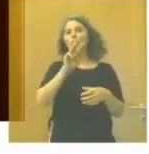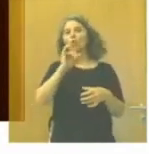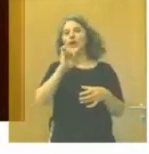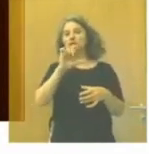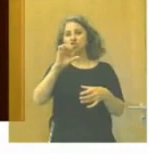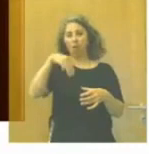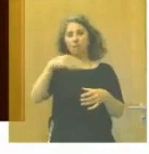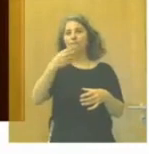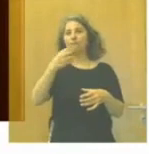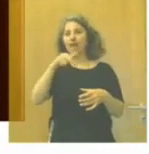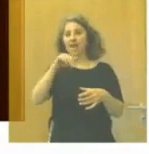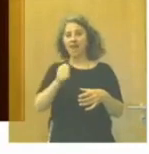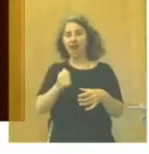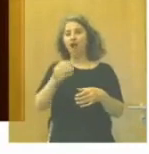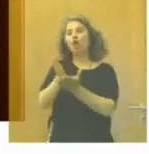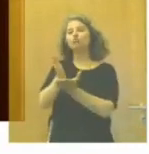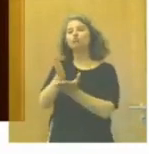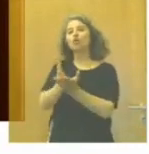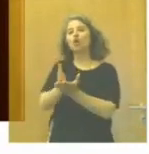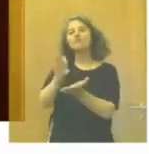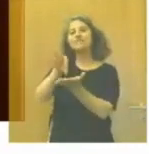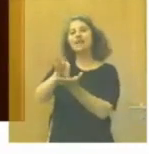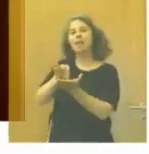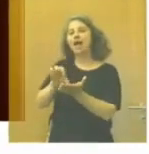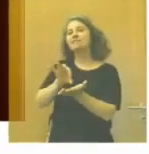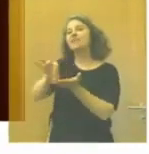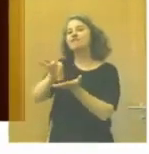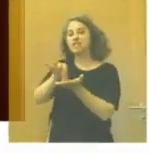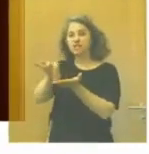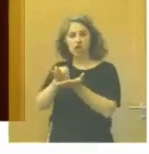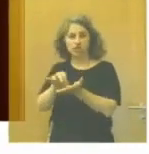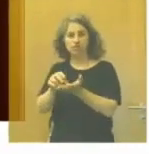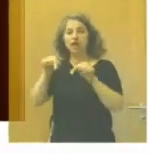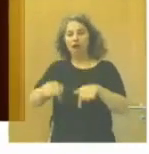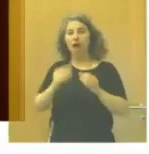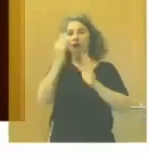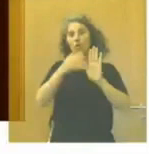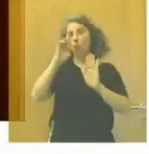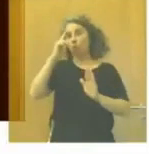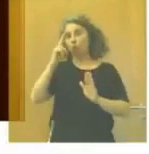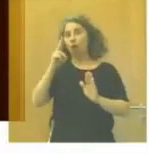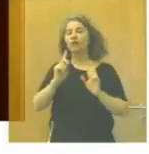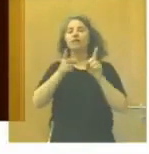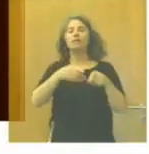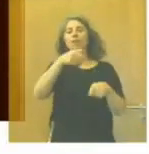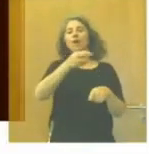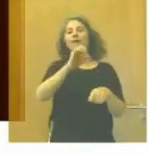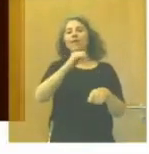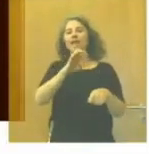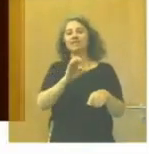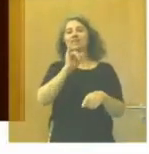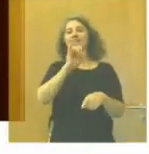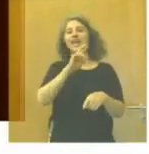Beña, consultor en sistemas y servicios de salud en la oficina de OPS y OMS en Uruguay, y Matías Irrazábal,